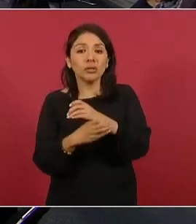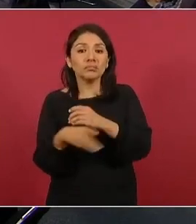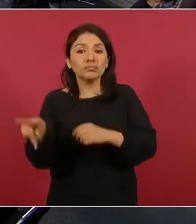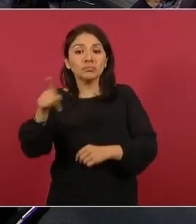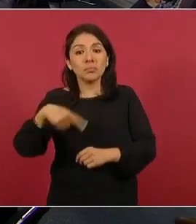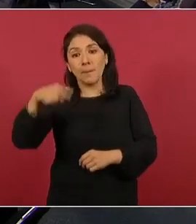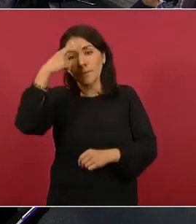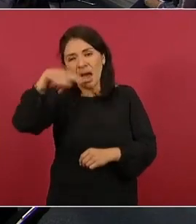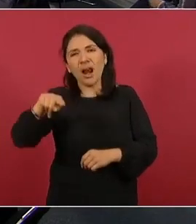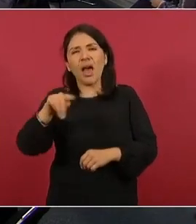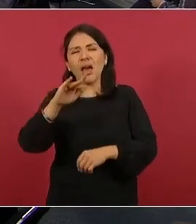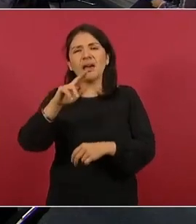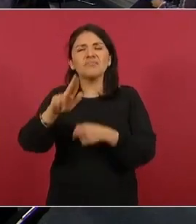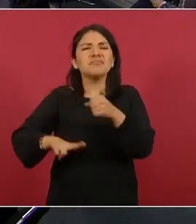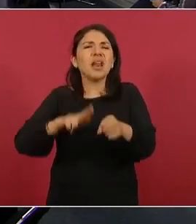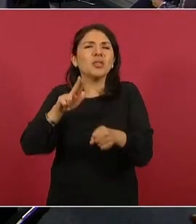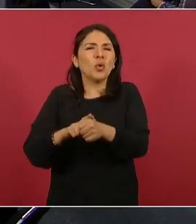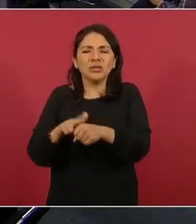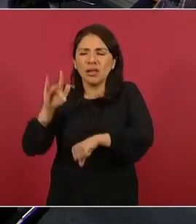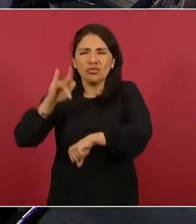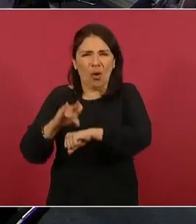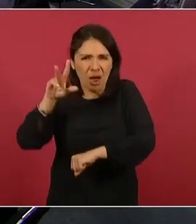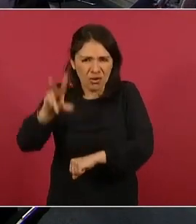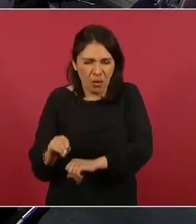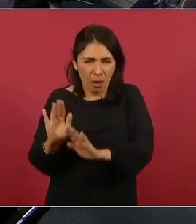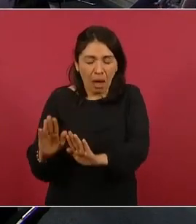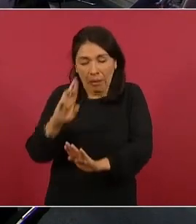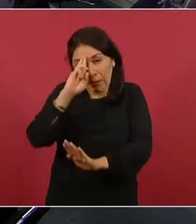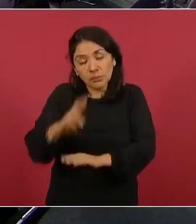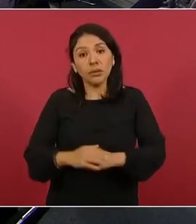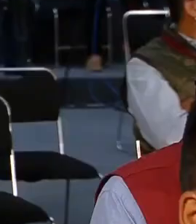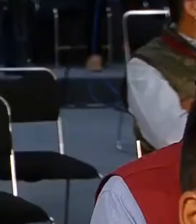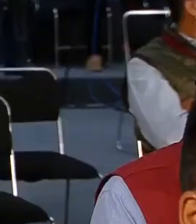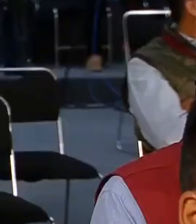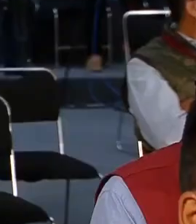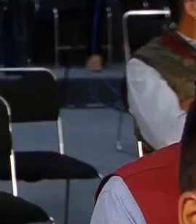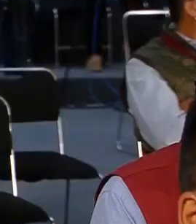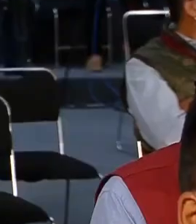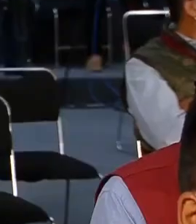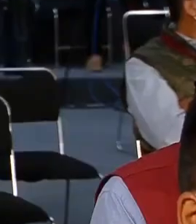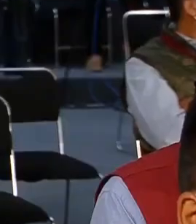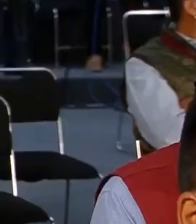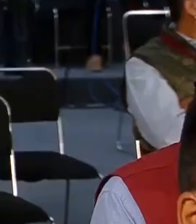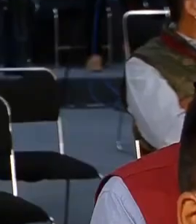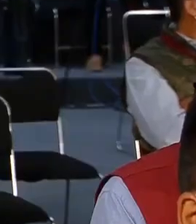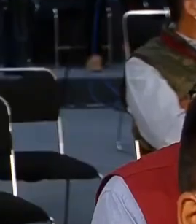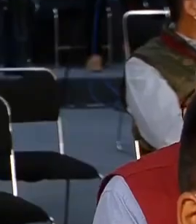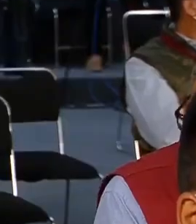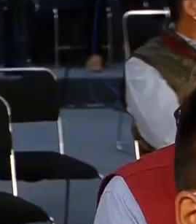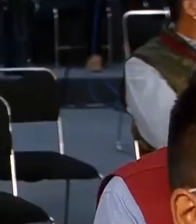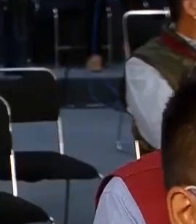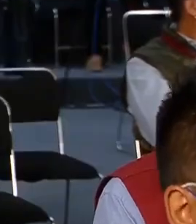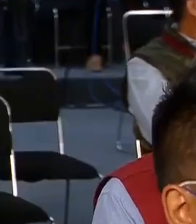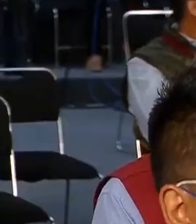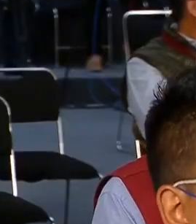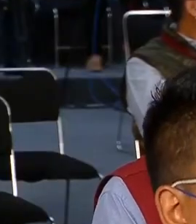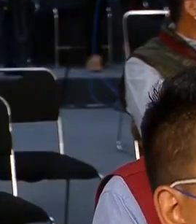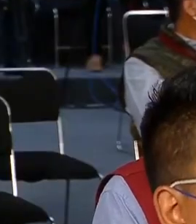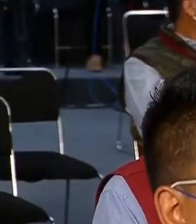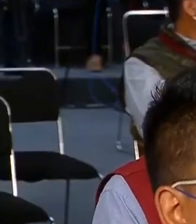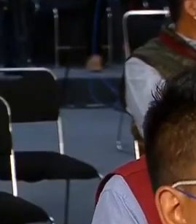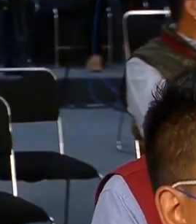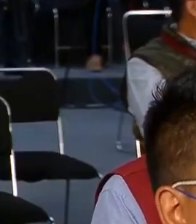contra la naturaleza, pero no tienen, entonces hay veces que es el